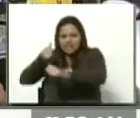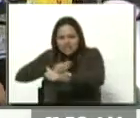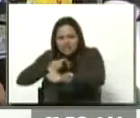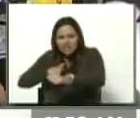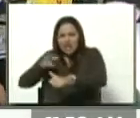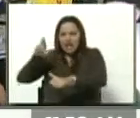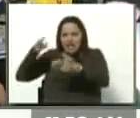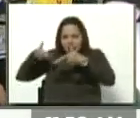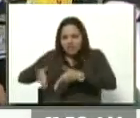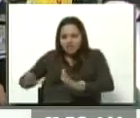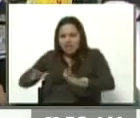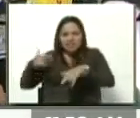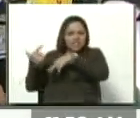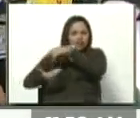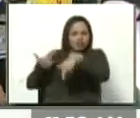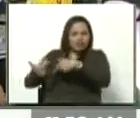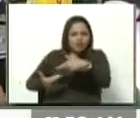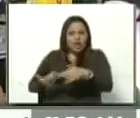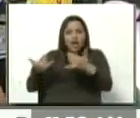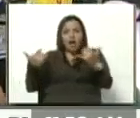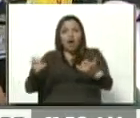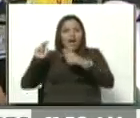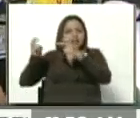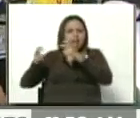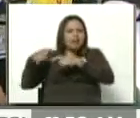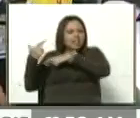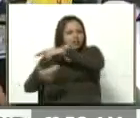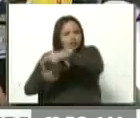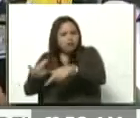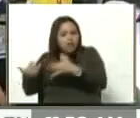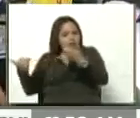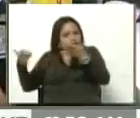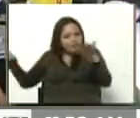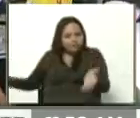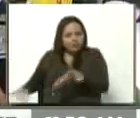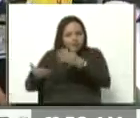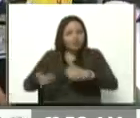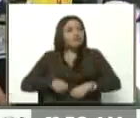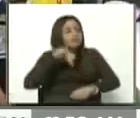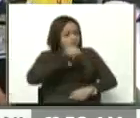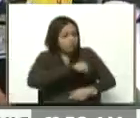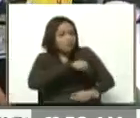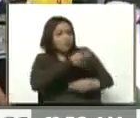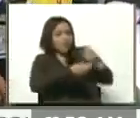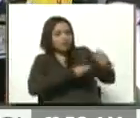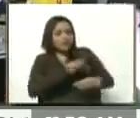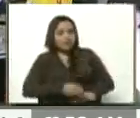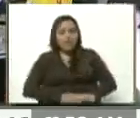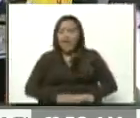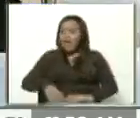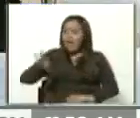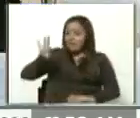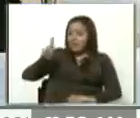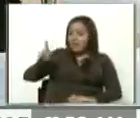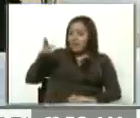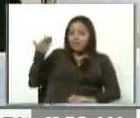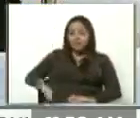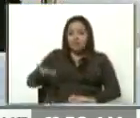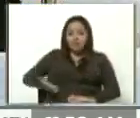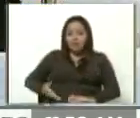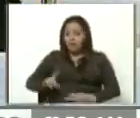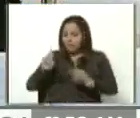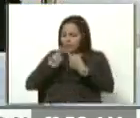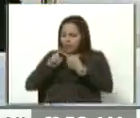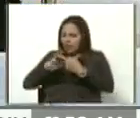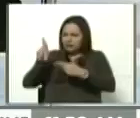Renacer y revolucionar. Yo creo que estamos ahorita en el tema de revolucionar, reimpulso, ¿no? Así es. Esas 3R están muy oportunas. Primero resistir.